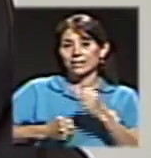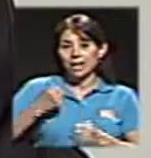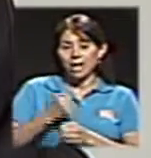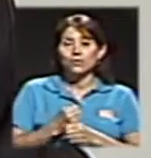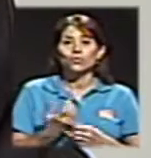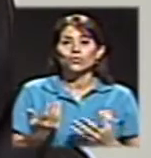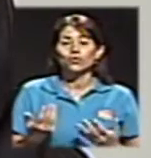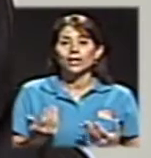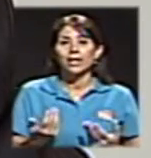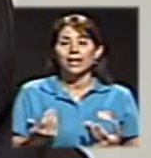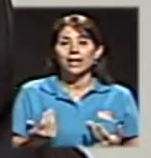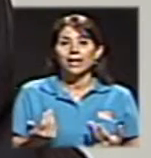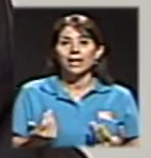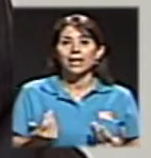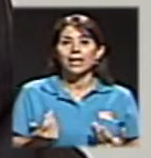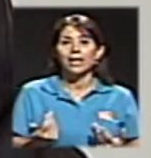digamos,